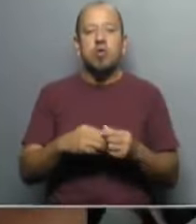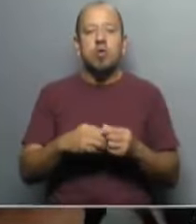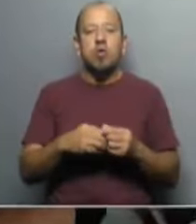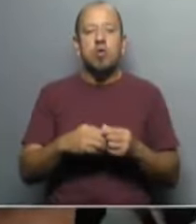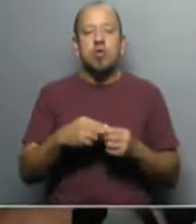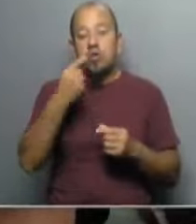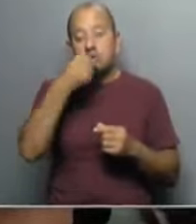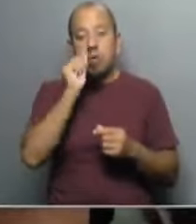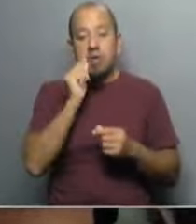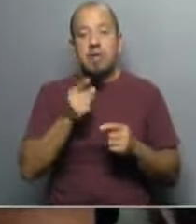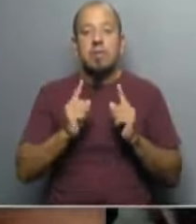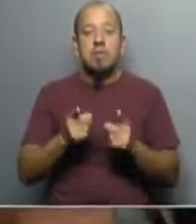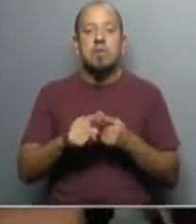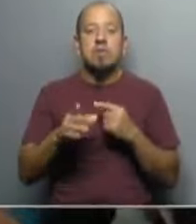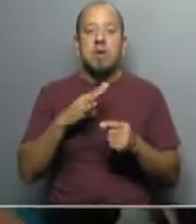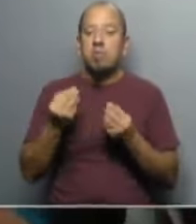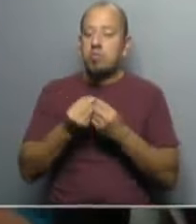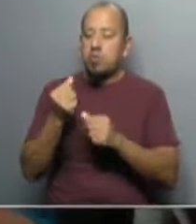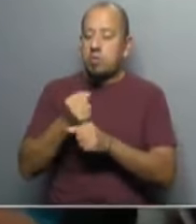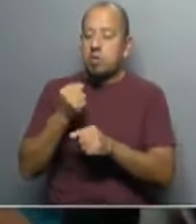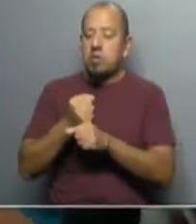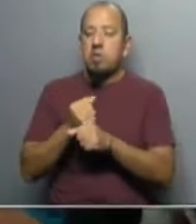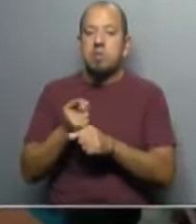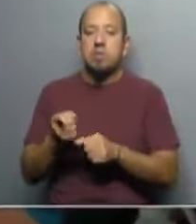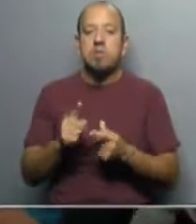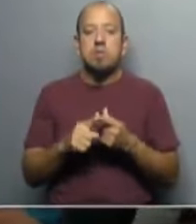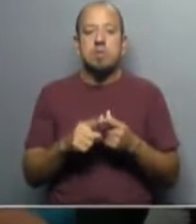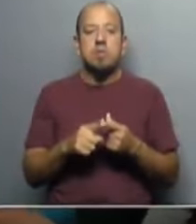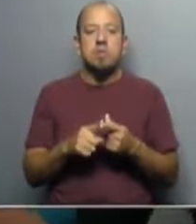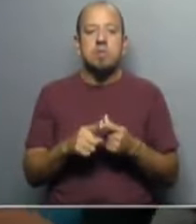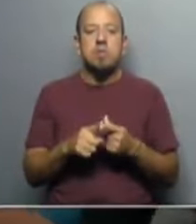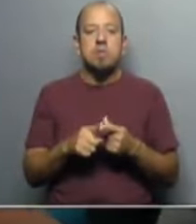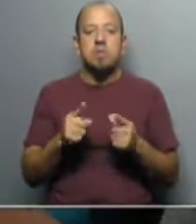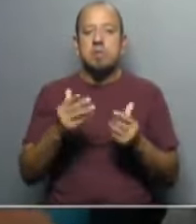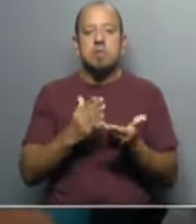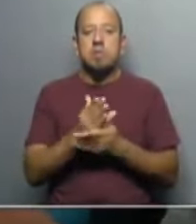tenés a mucha gente trabajando acá contigo? Esto que está siempre, esta gente.